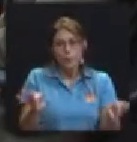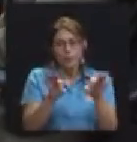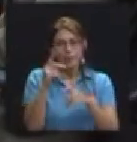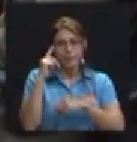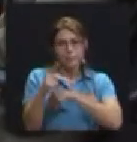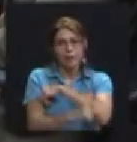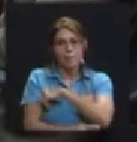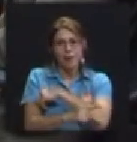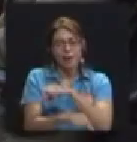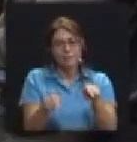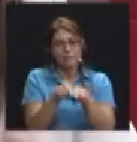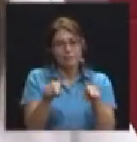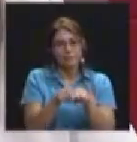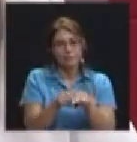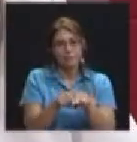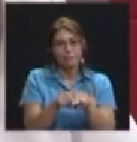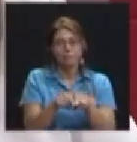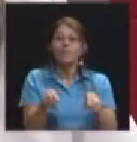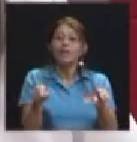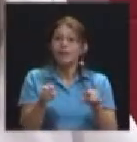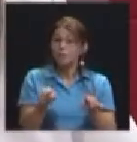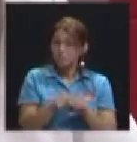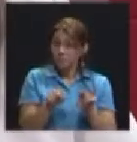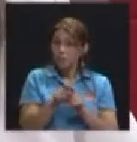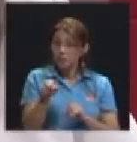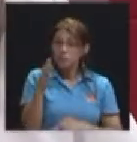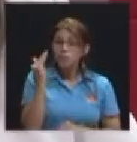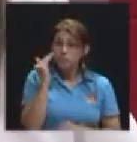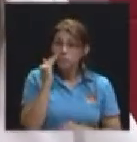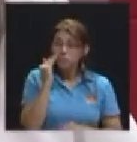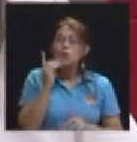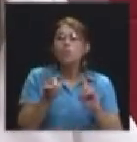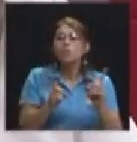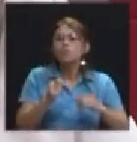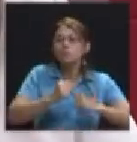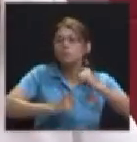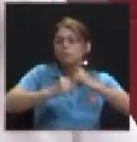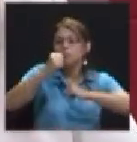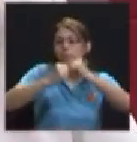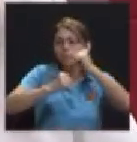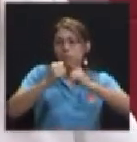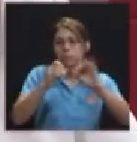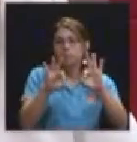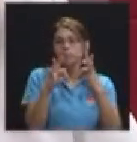para el país, ¿verdad? Además de conocer esas estructuras de los hogares y esa